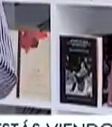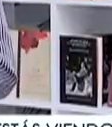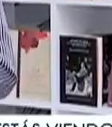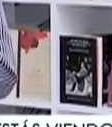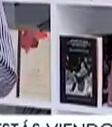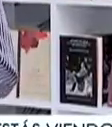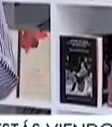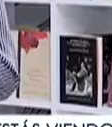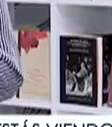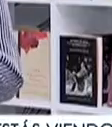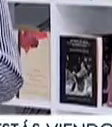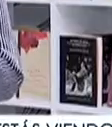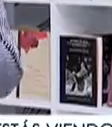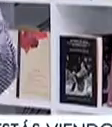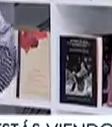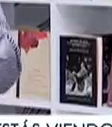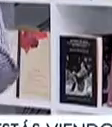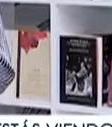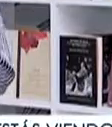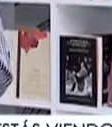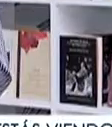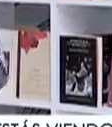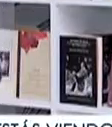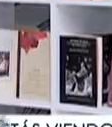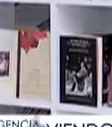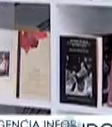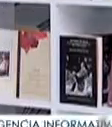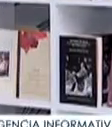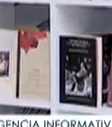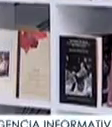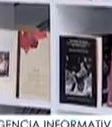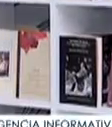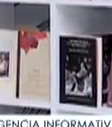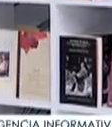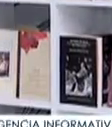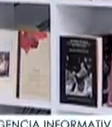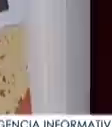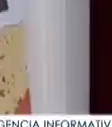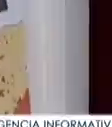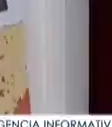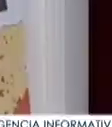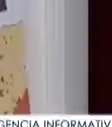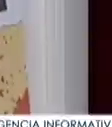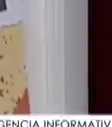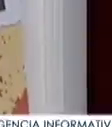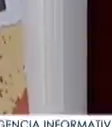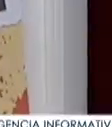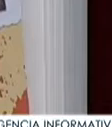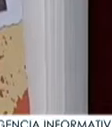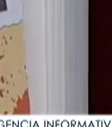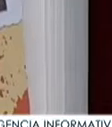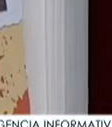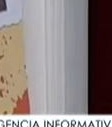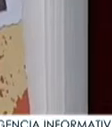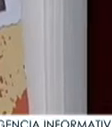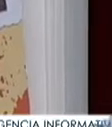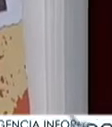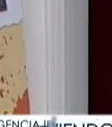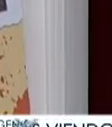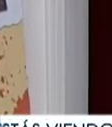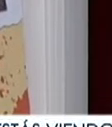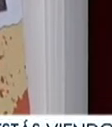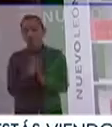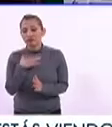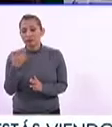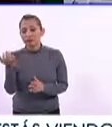de ediciones públicas como la Universidad Autónoma de Nuevo León, el Fondo Editorial Nuevo León y Conarte. Si estás interesado en las